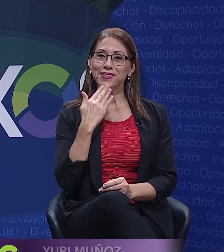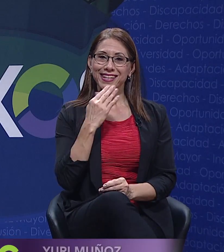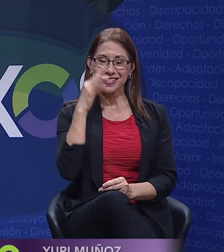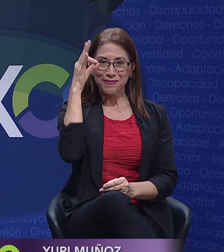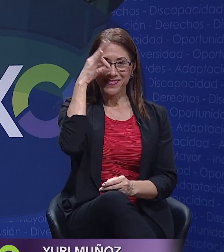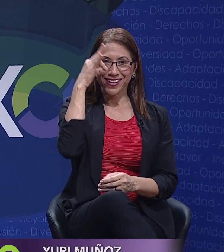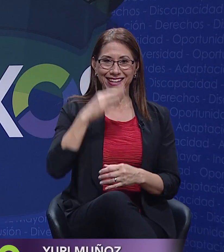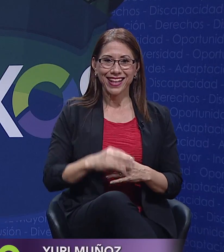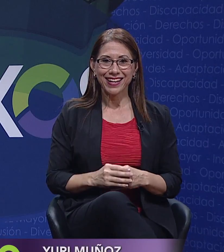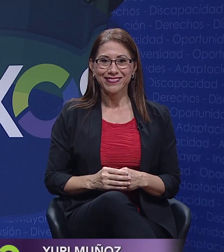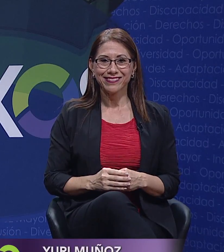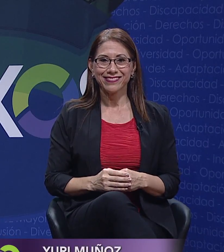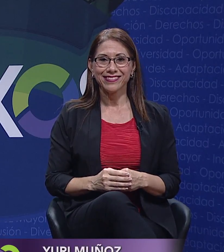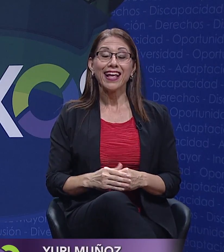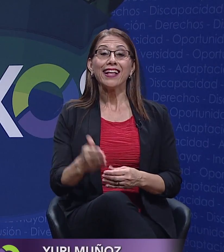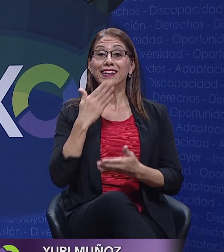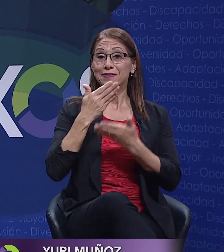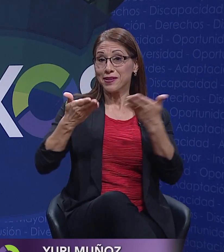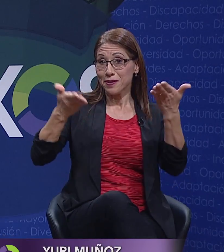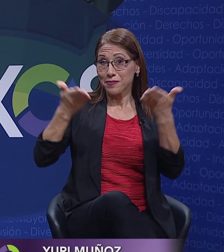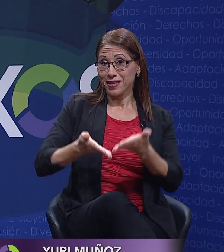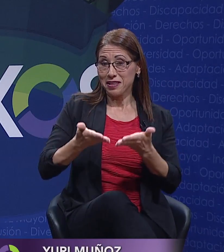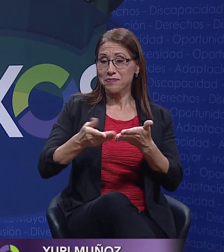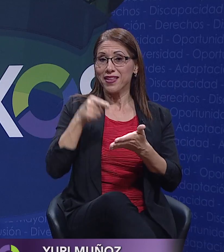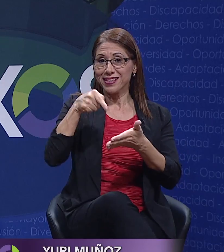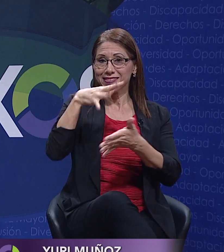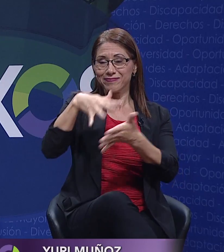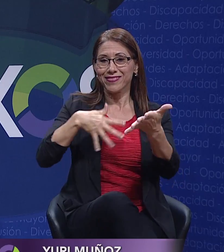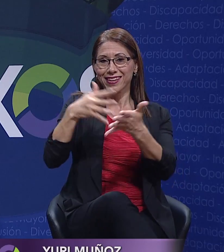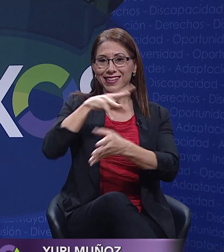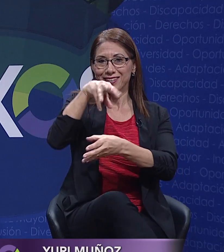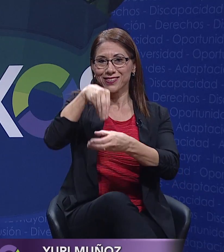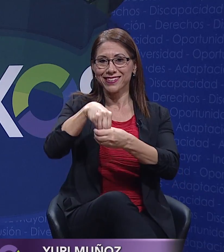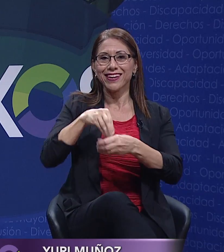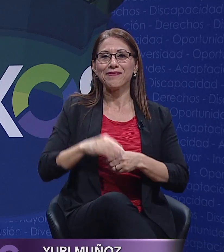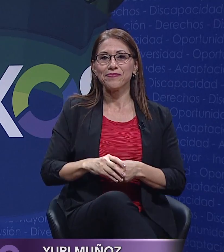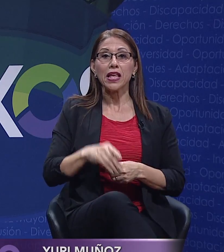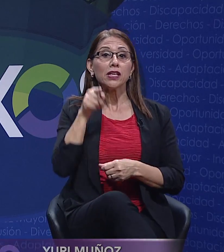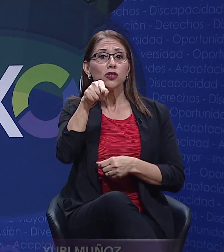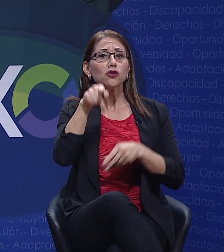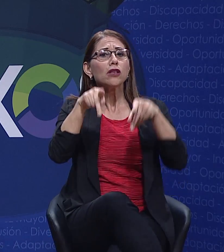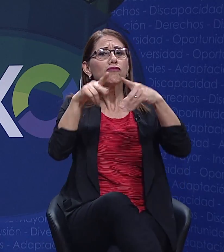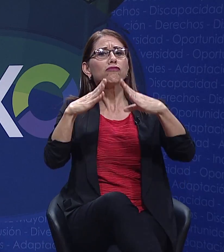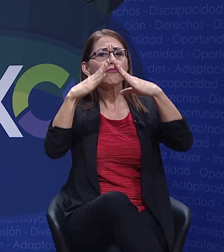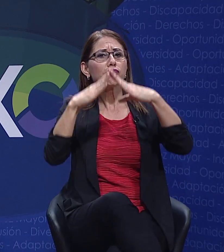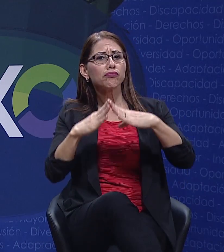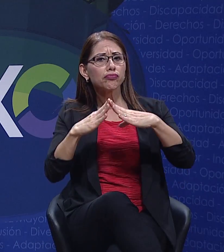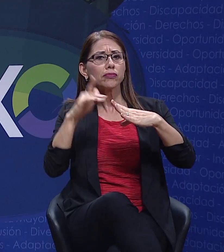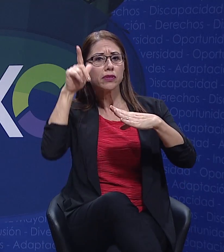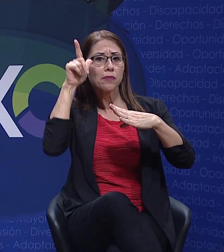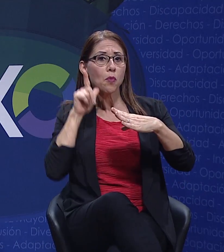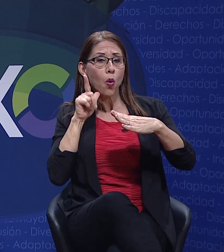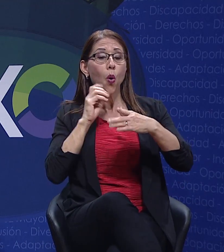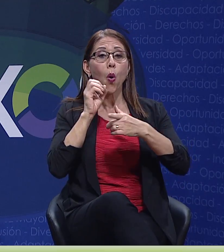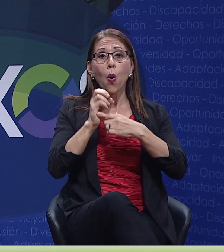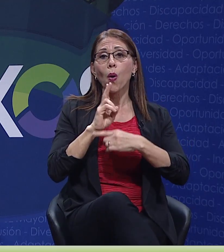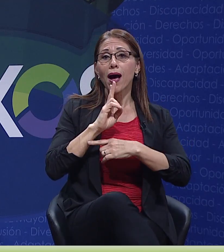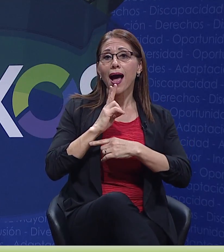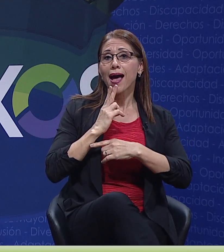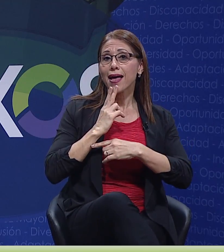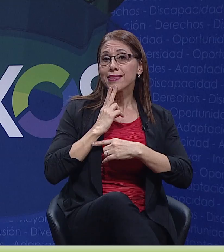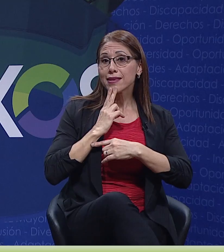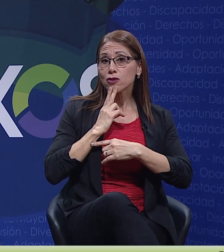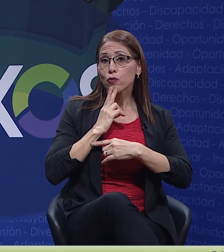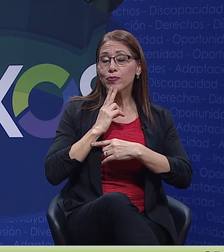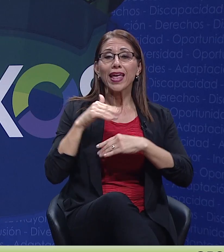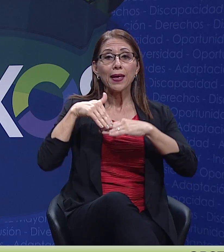Muchas gracias, María Fernanda. Les damos la bienvenida a una nueva edición de la Agenda Inclusiva. Si usted es vecino o vecina de Limón o Hatillo, tiene